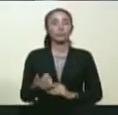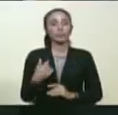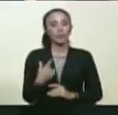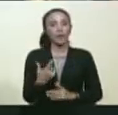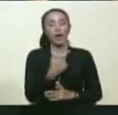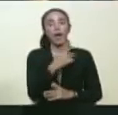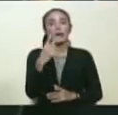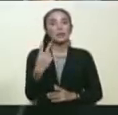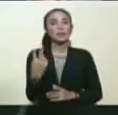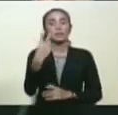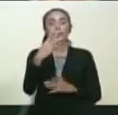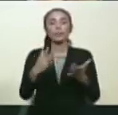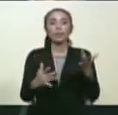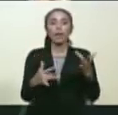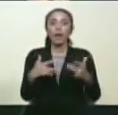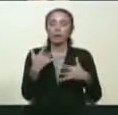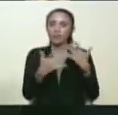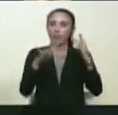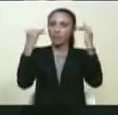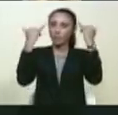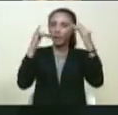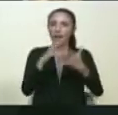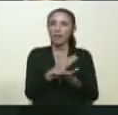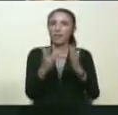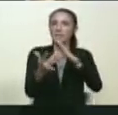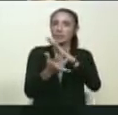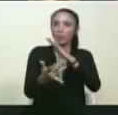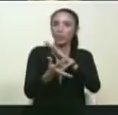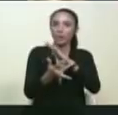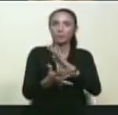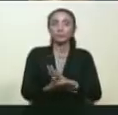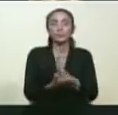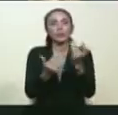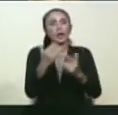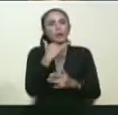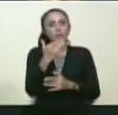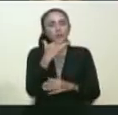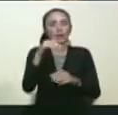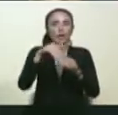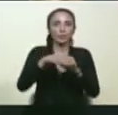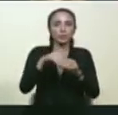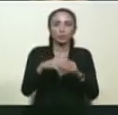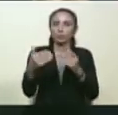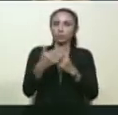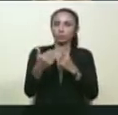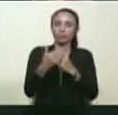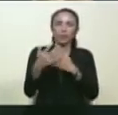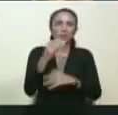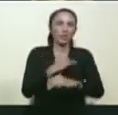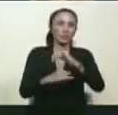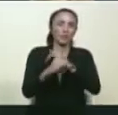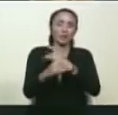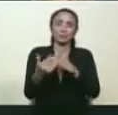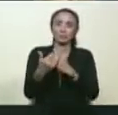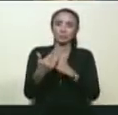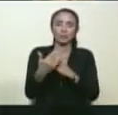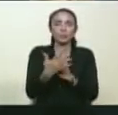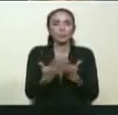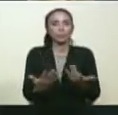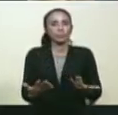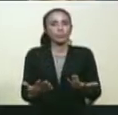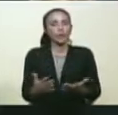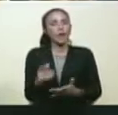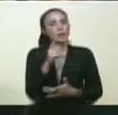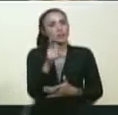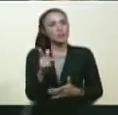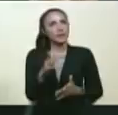segunda edición y en el marco, se da en el marco de elecciones, de ataques internacionales, bloqueos, de ganar la reelección.